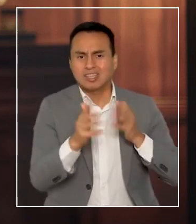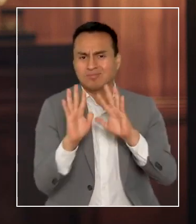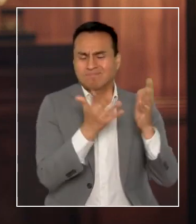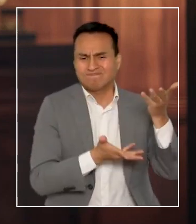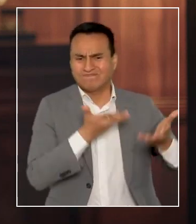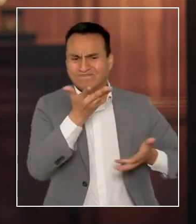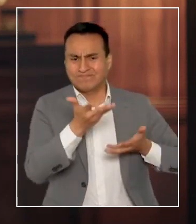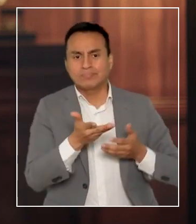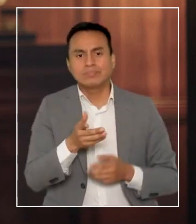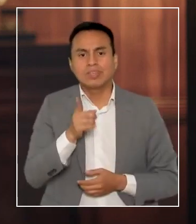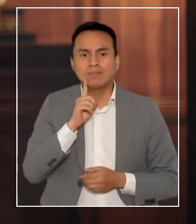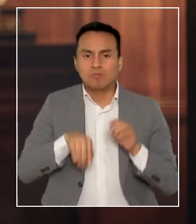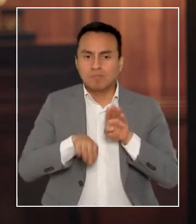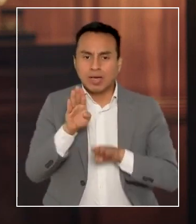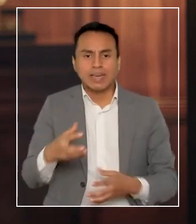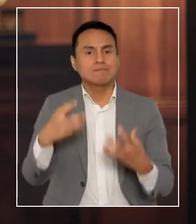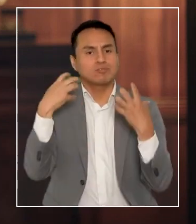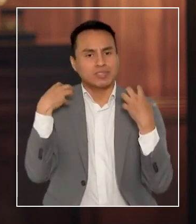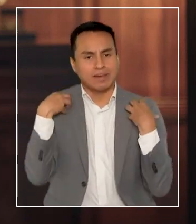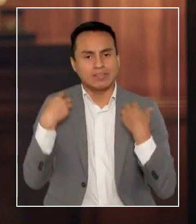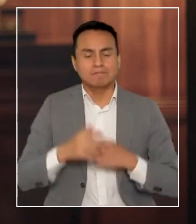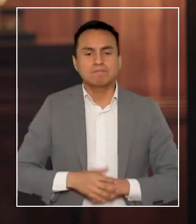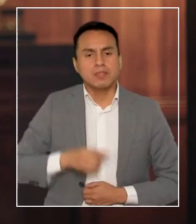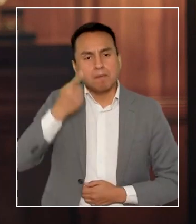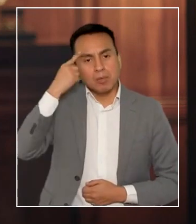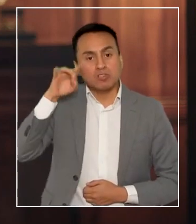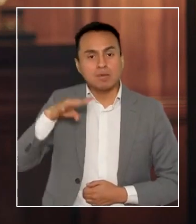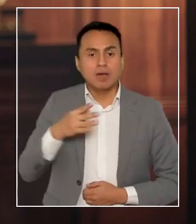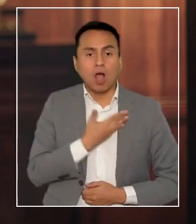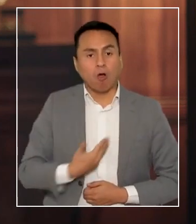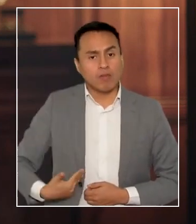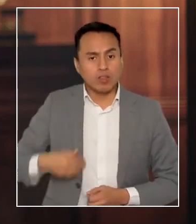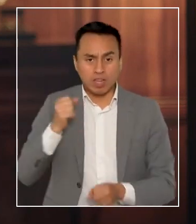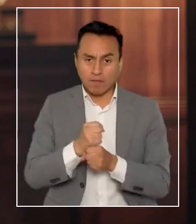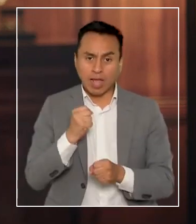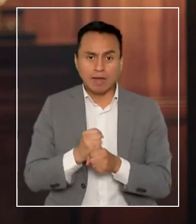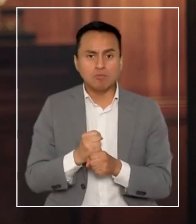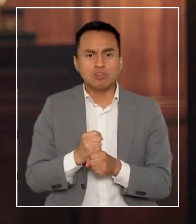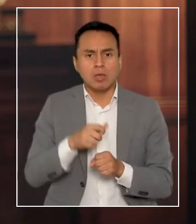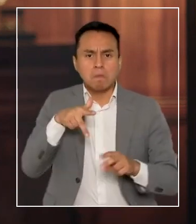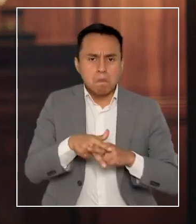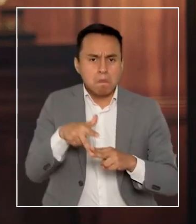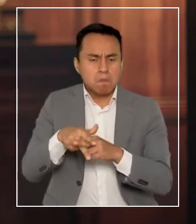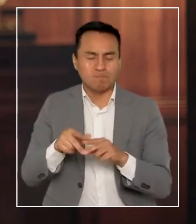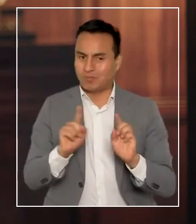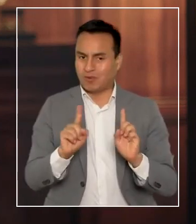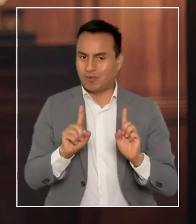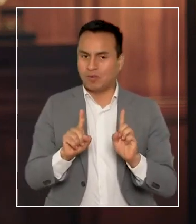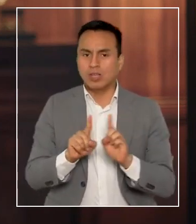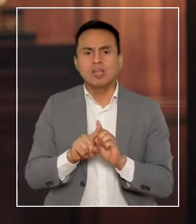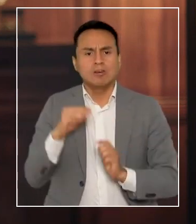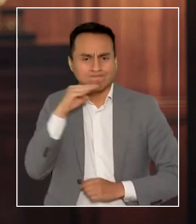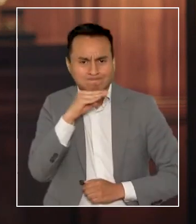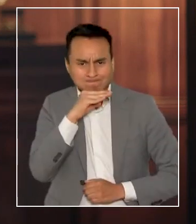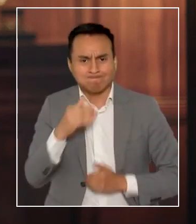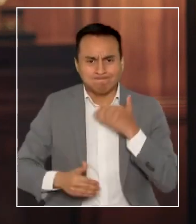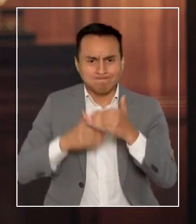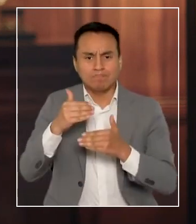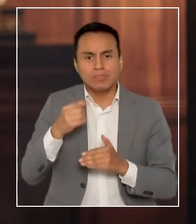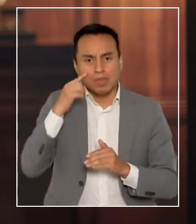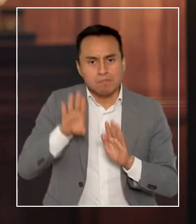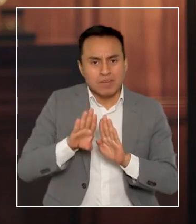tenemos que ser más responsables pero sepan que como gobierno trabajamos sin pausa y con prisa para